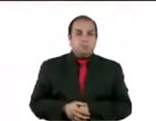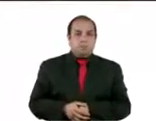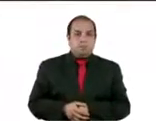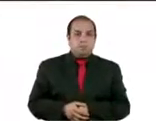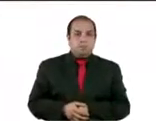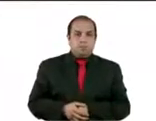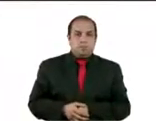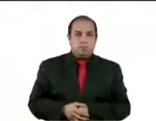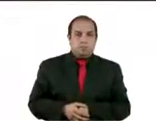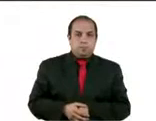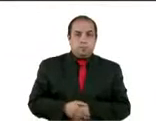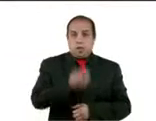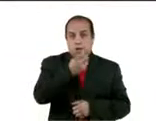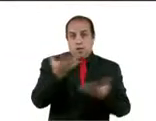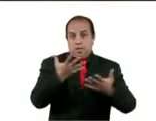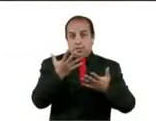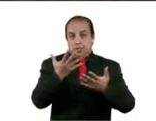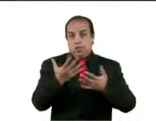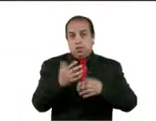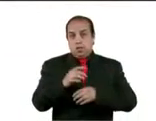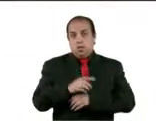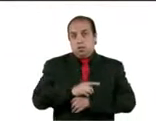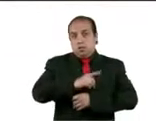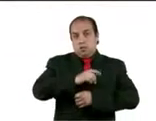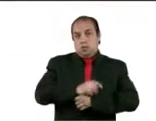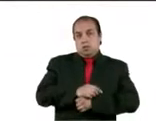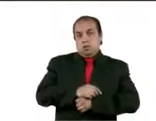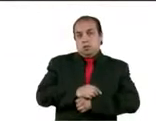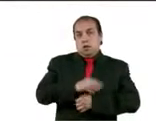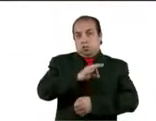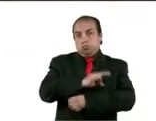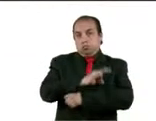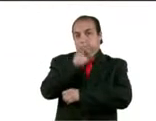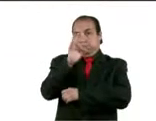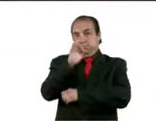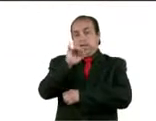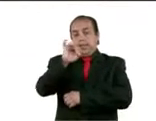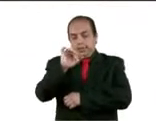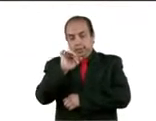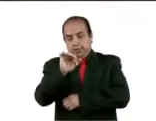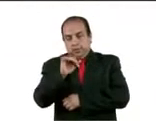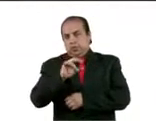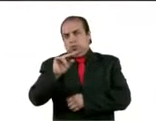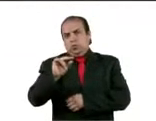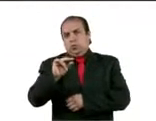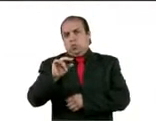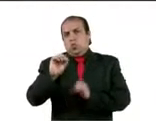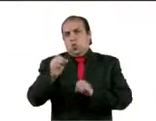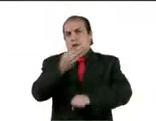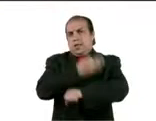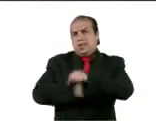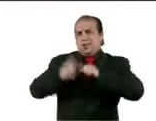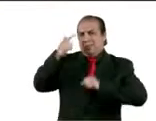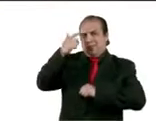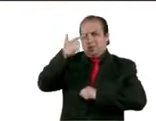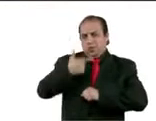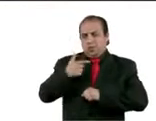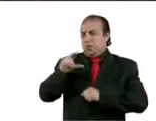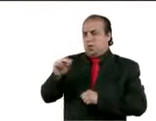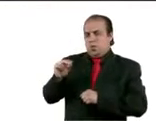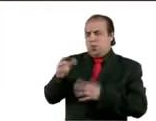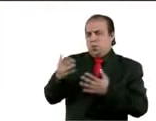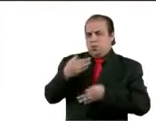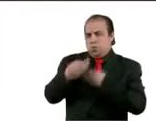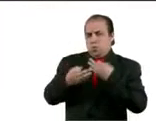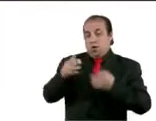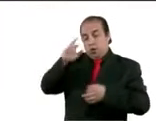Esto va a ser en el día, ¿verdad? No va a ser por la tarde-noche, no. No, tiene que ser una parte, recuerden que hay el paseo